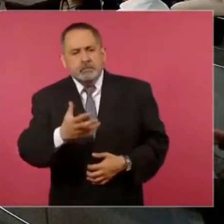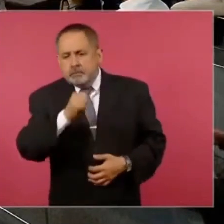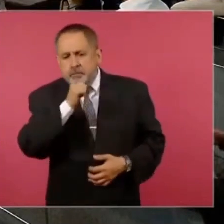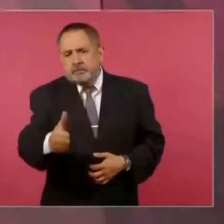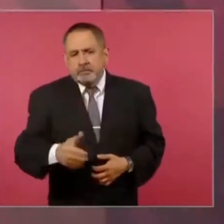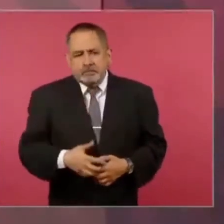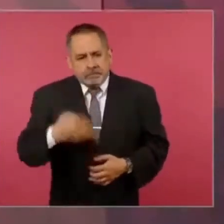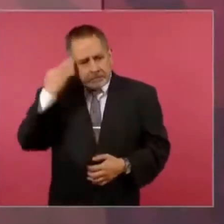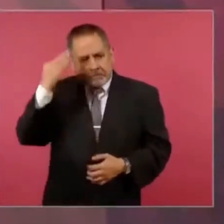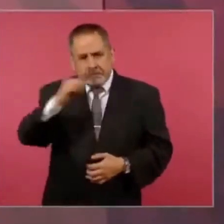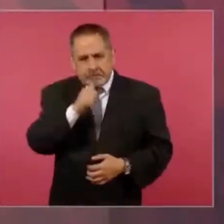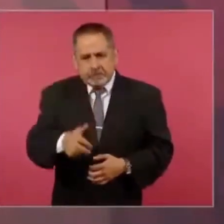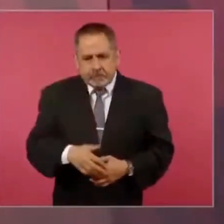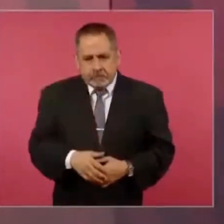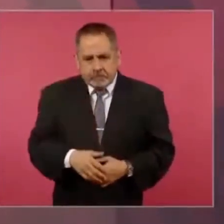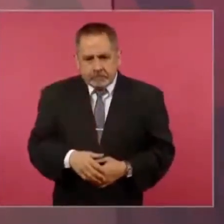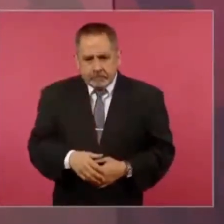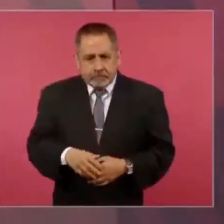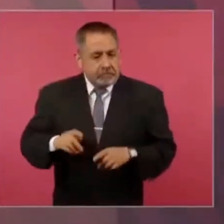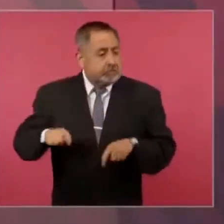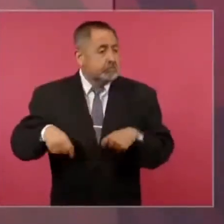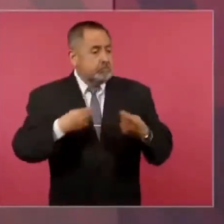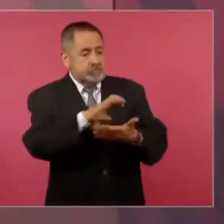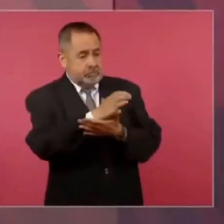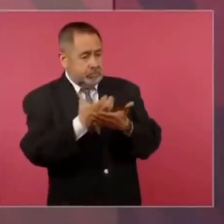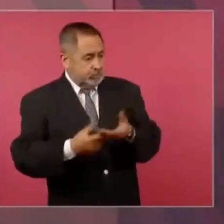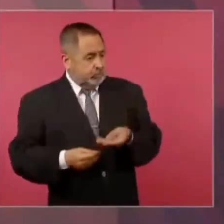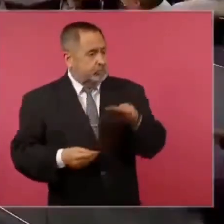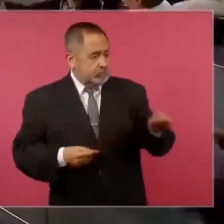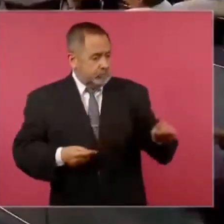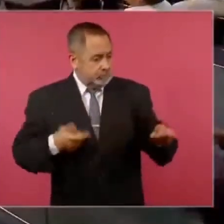pero sí entregaron los contratos